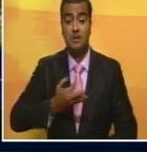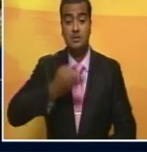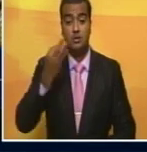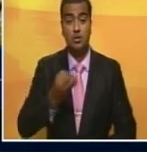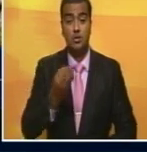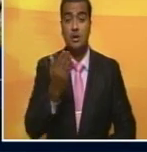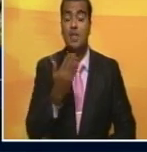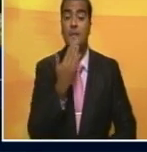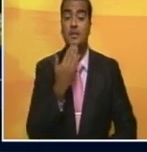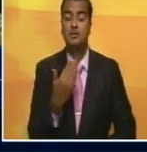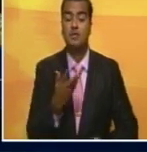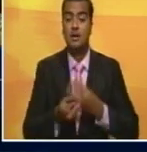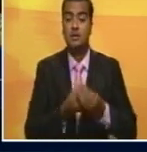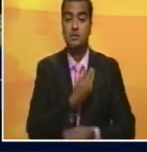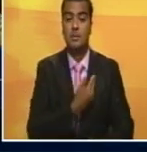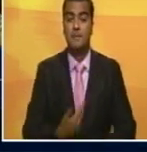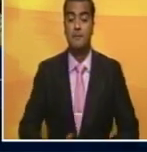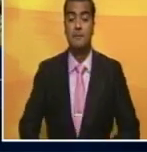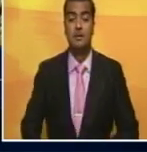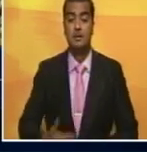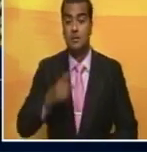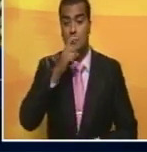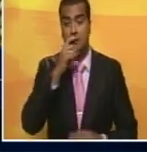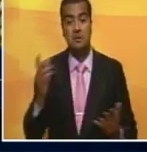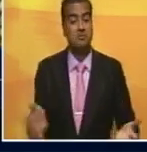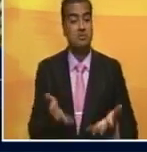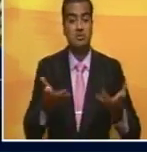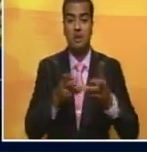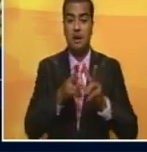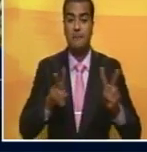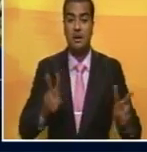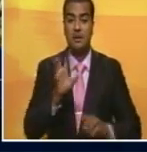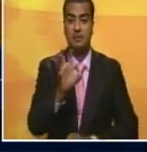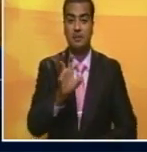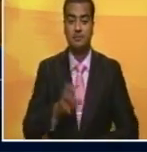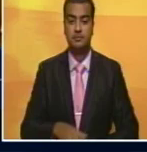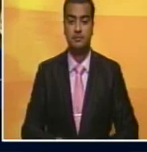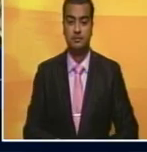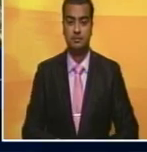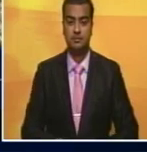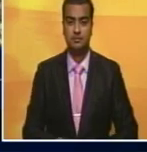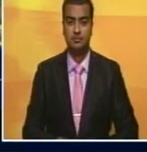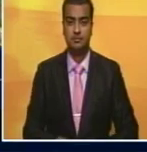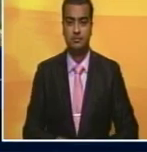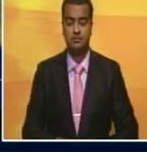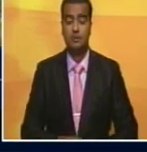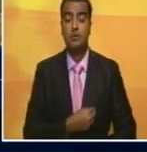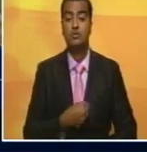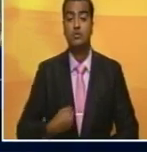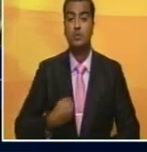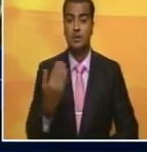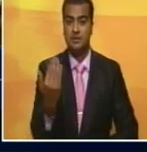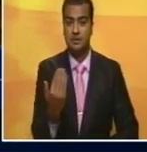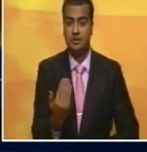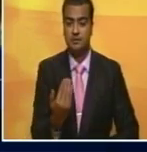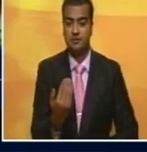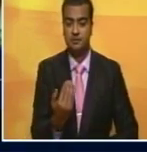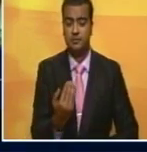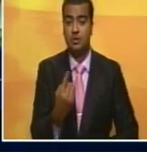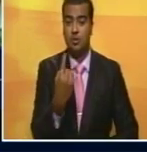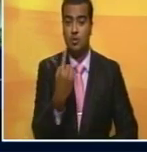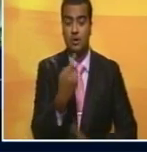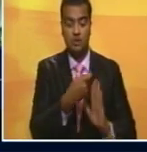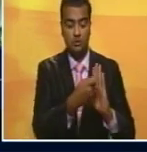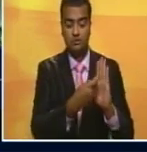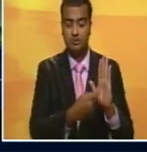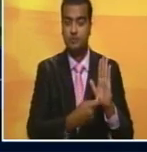esta solicitud la hizo el jefe del Estado en aras de fomentar la paz en el país. Hemos recibido una